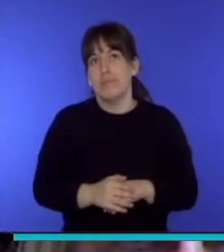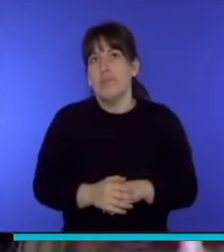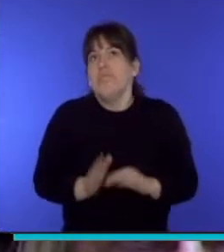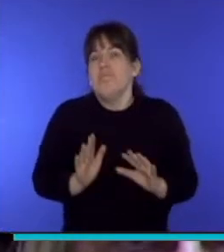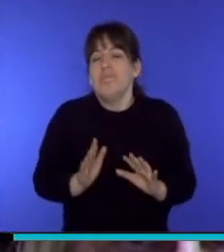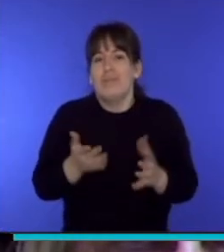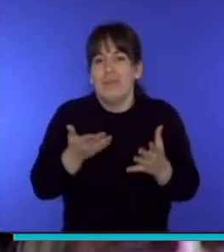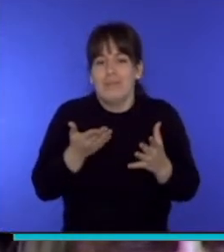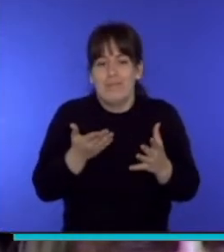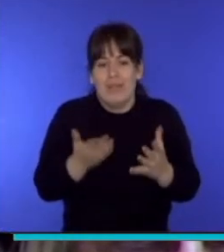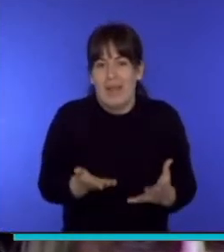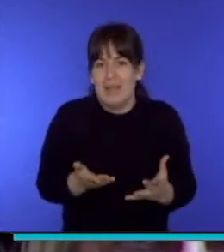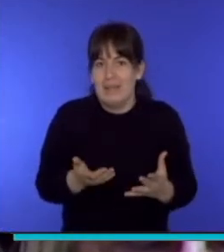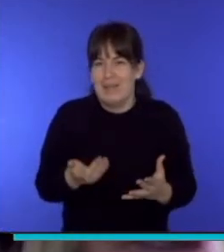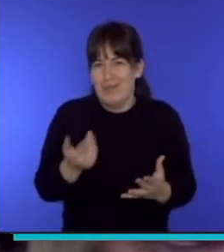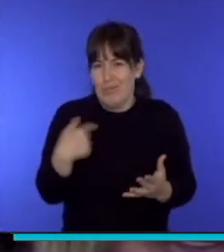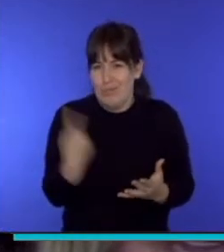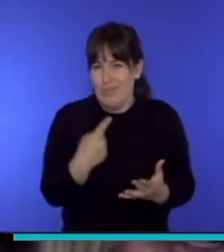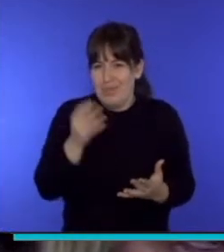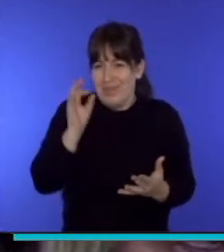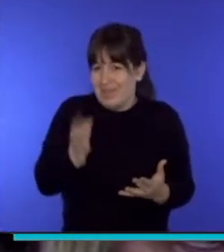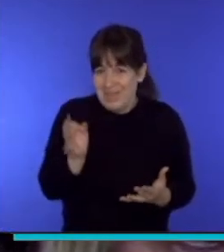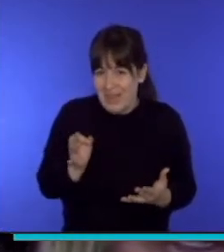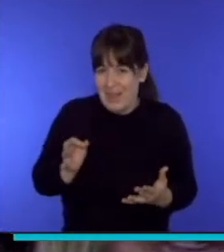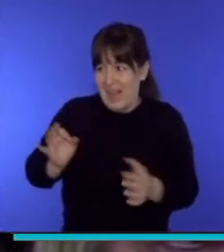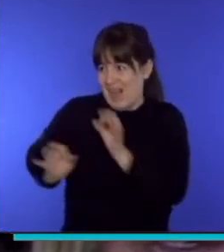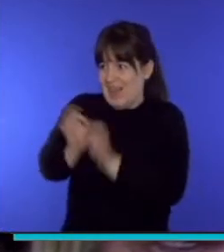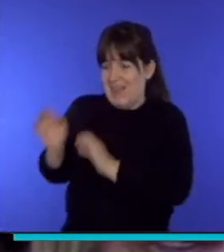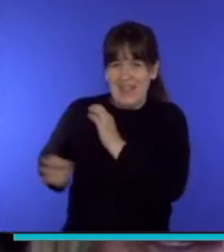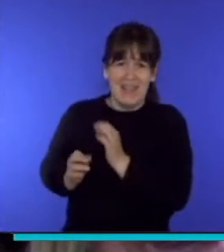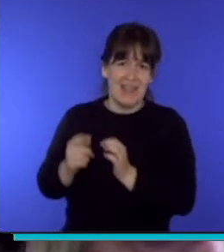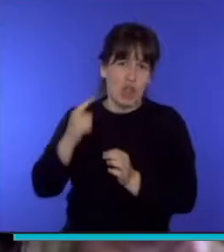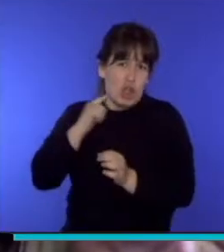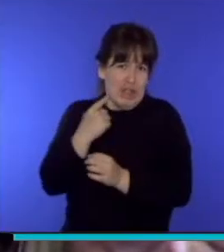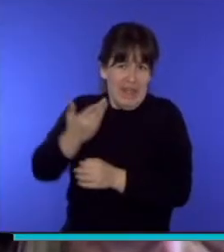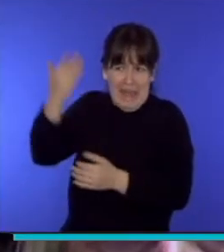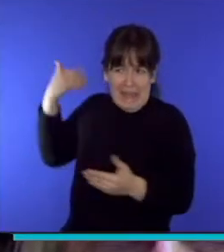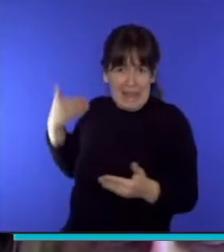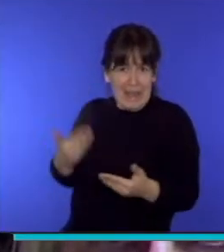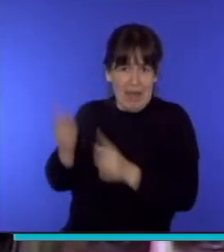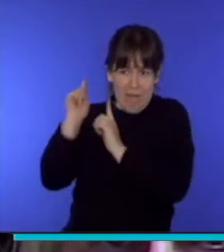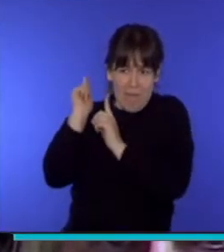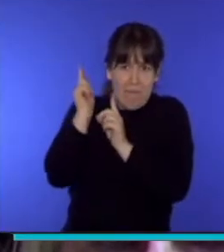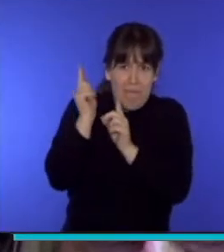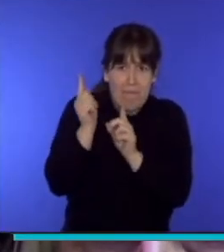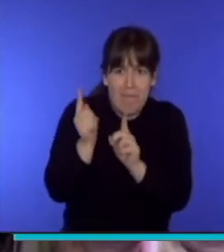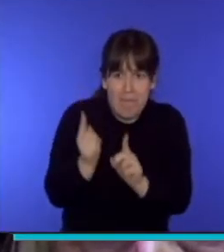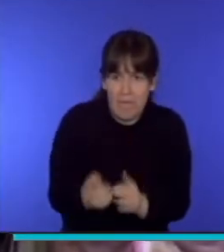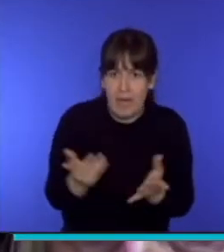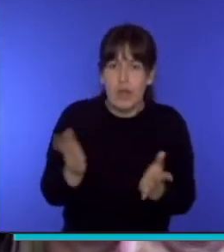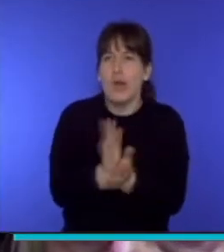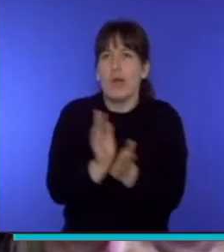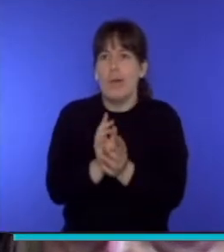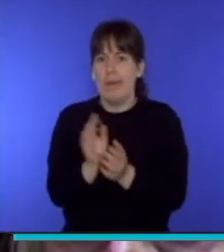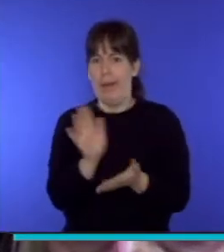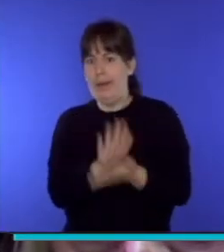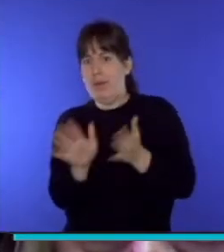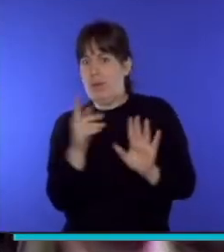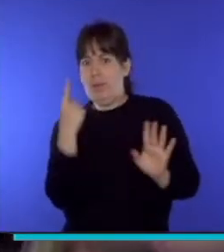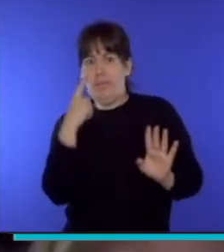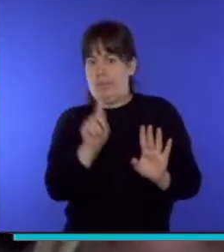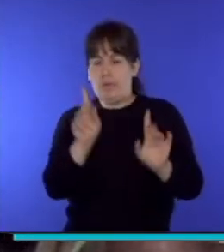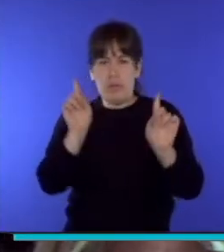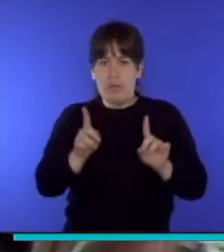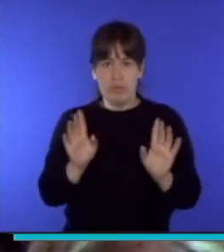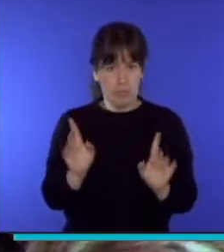Pero eso se sabe desde el siglo XIII que es así. No hacemos ningún aporte a la novedad diciendo eso.